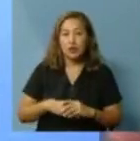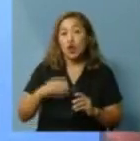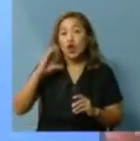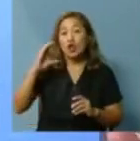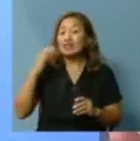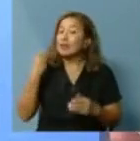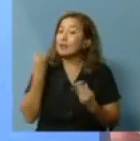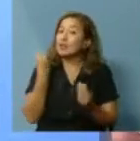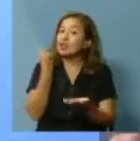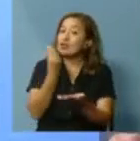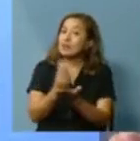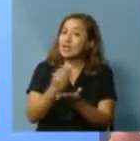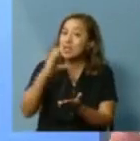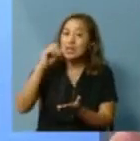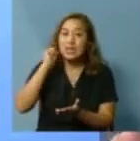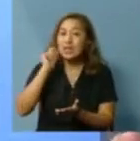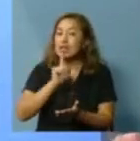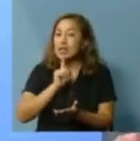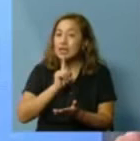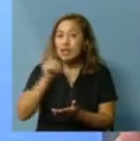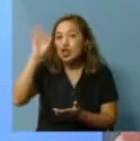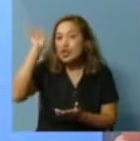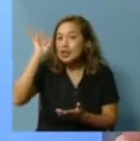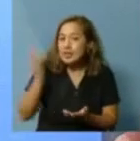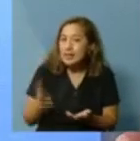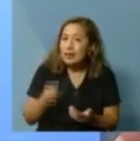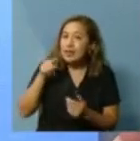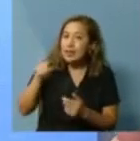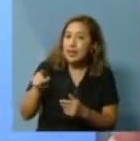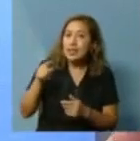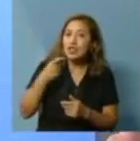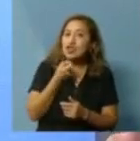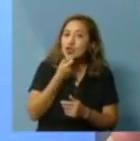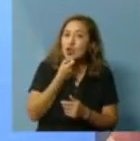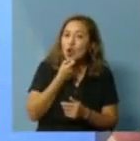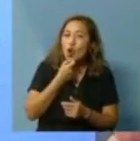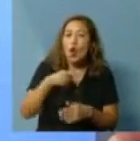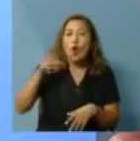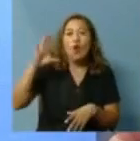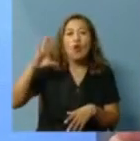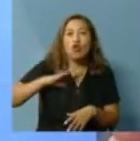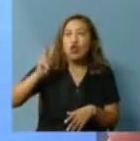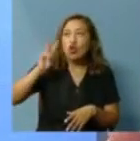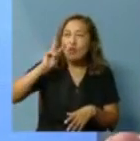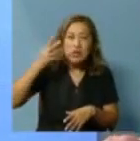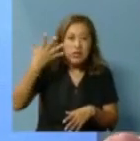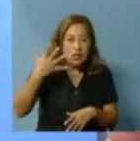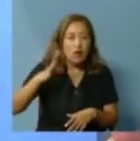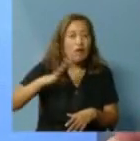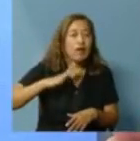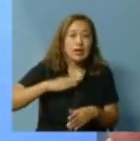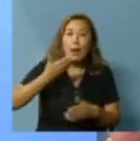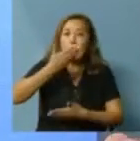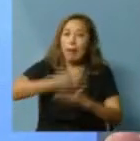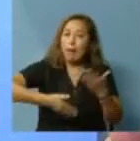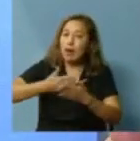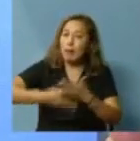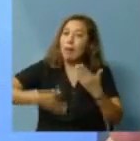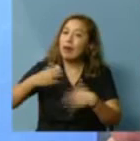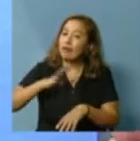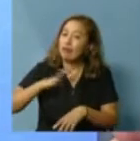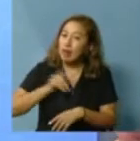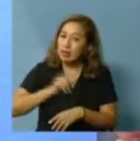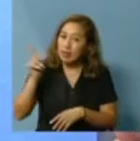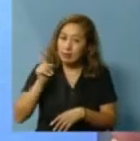cgt yo lo que sé que tiene vencido no es cierto los mandatos la cgt de año 2005 de todas manera